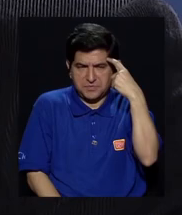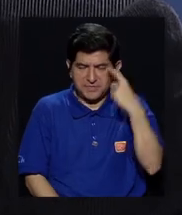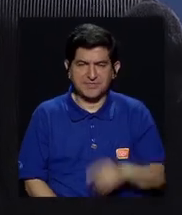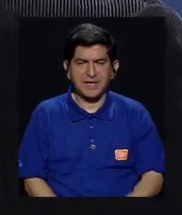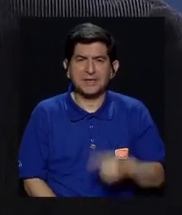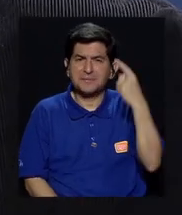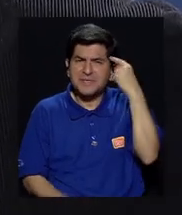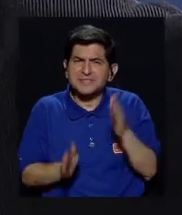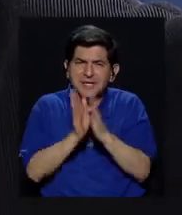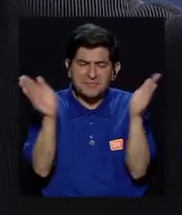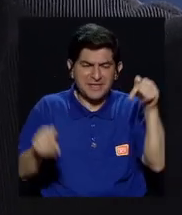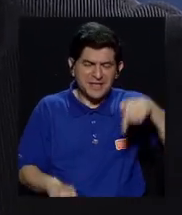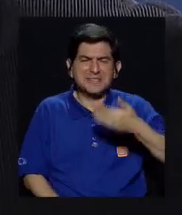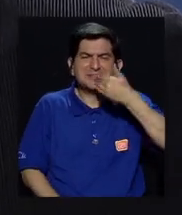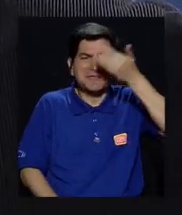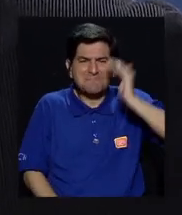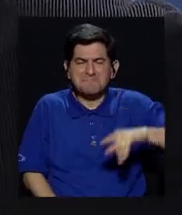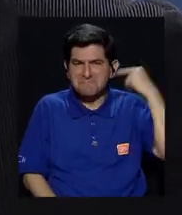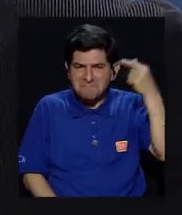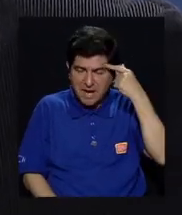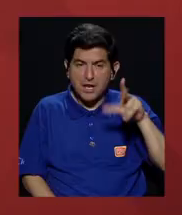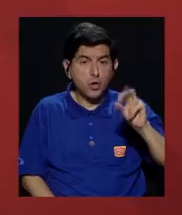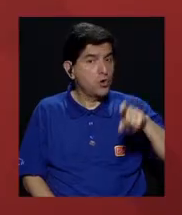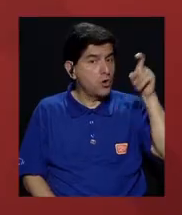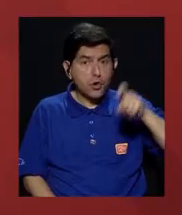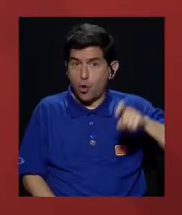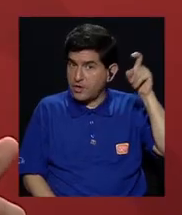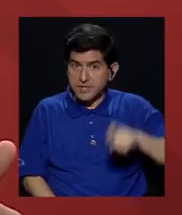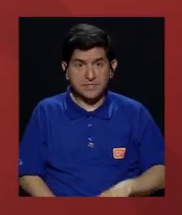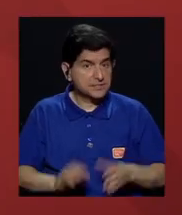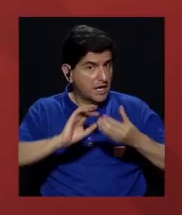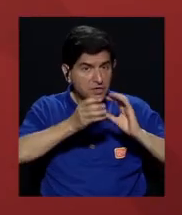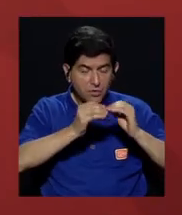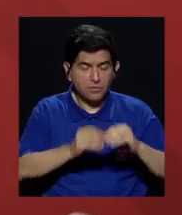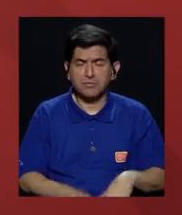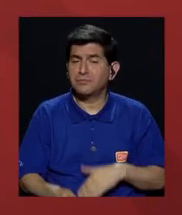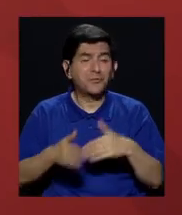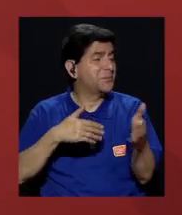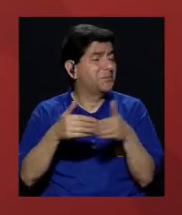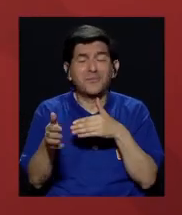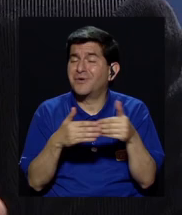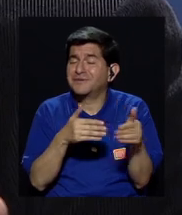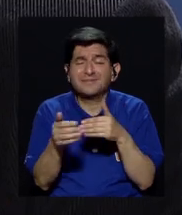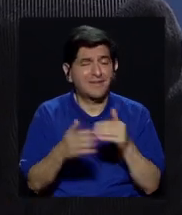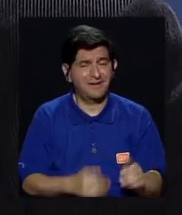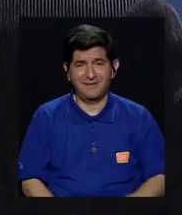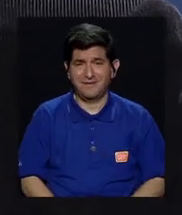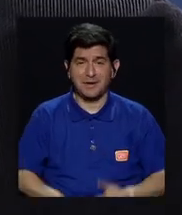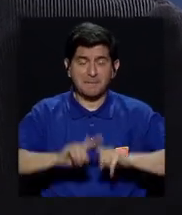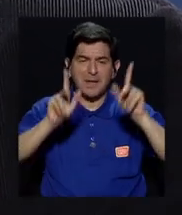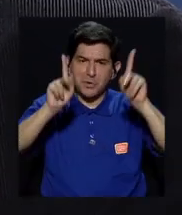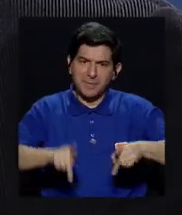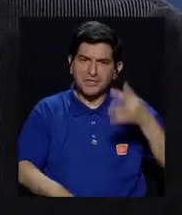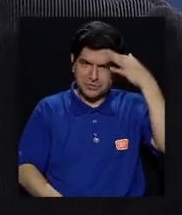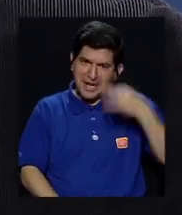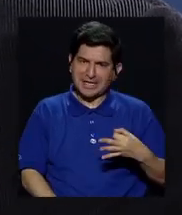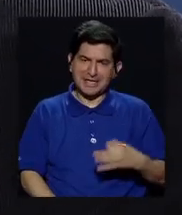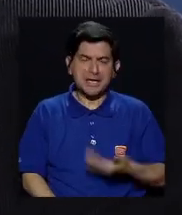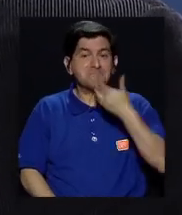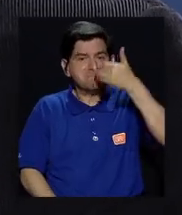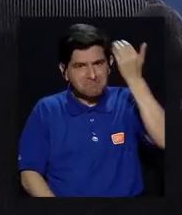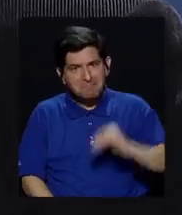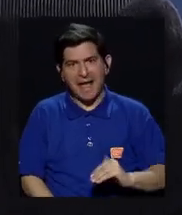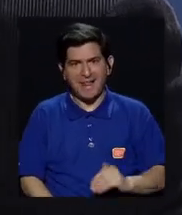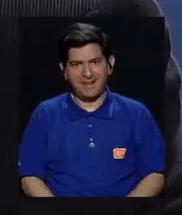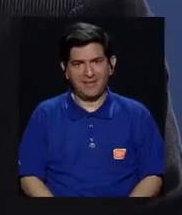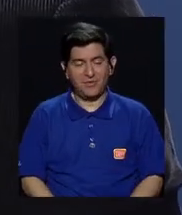percepción generalizada de que esto es un mal gobierno aunque no necesariamente aunque es personas está en datos aunque no lo sea pero si la ciudad no piensa en su mayoría